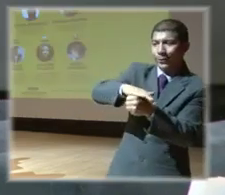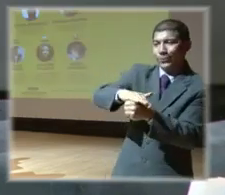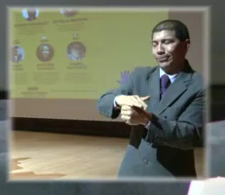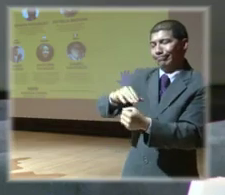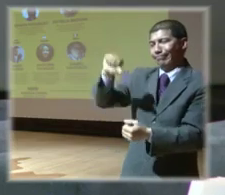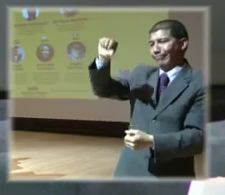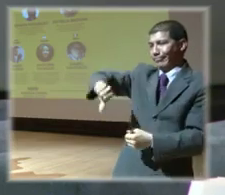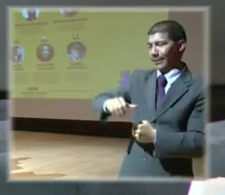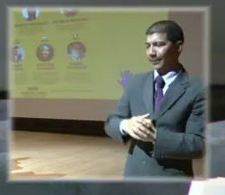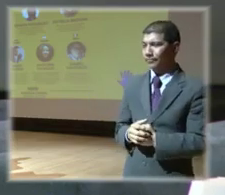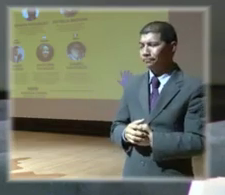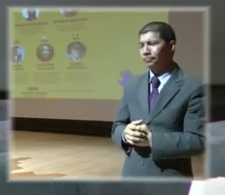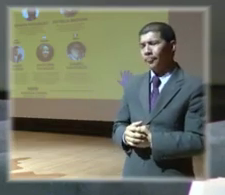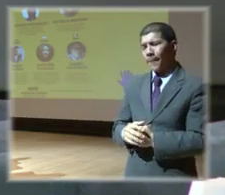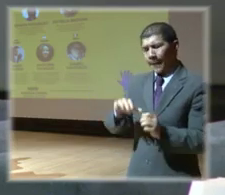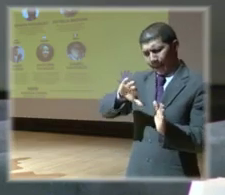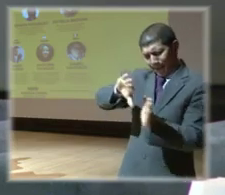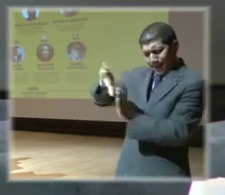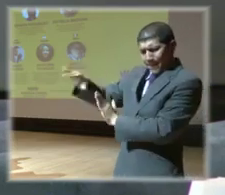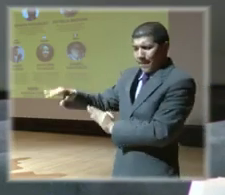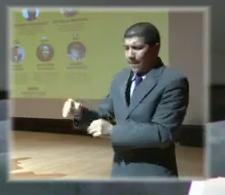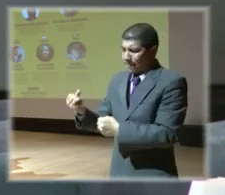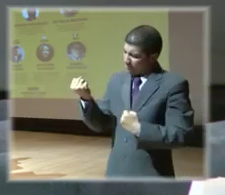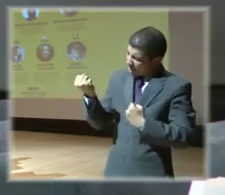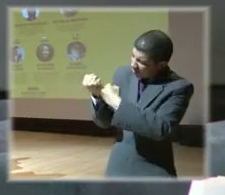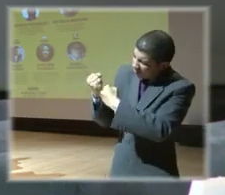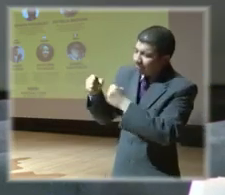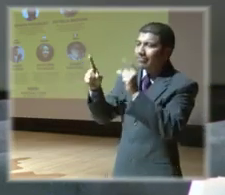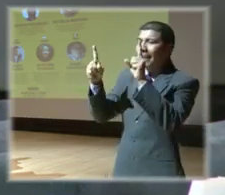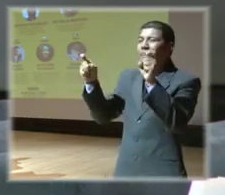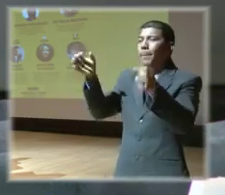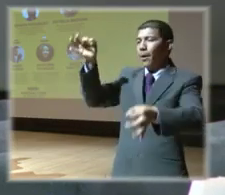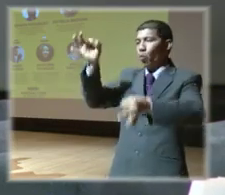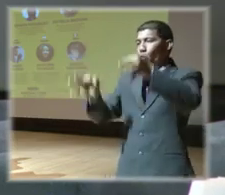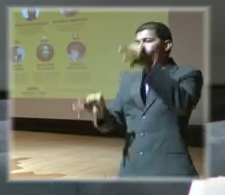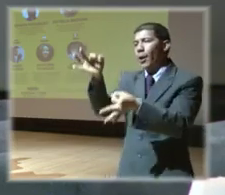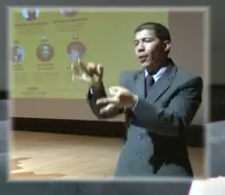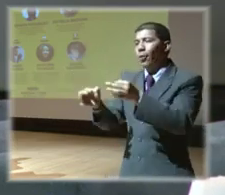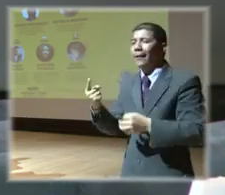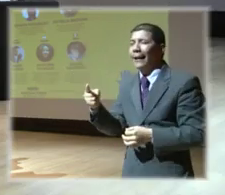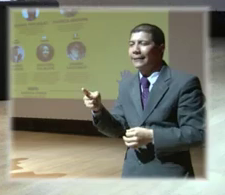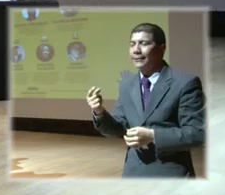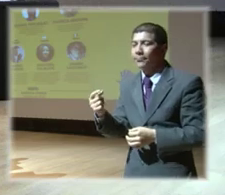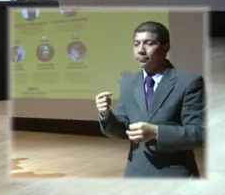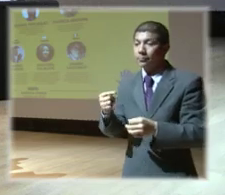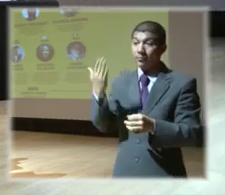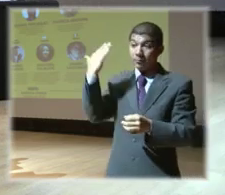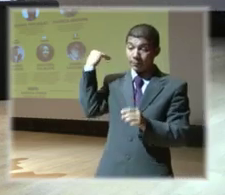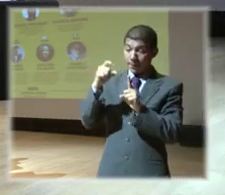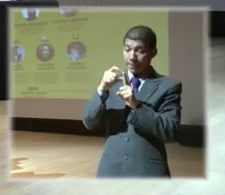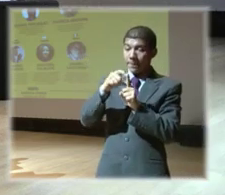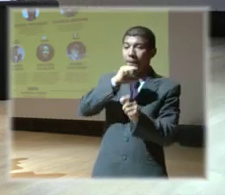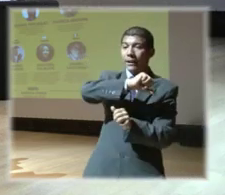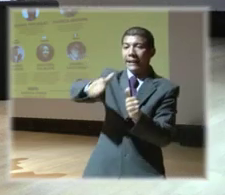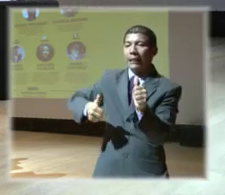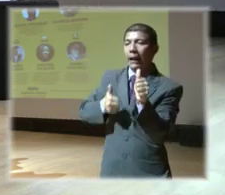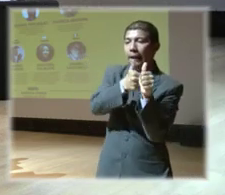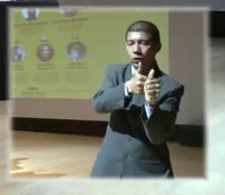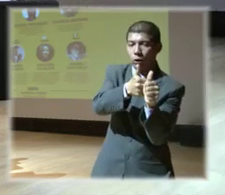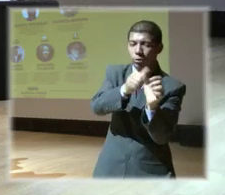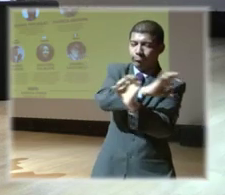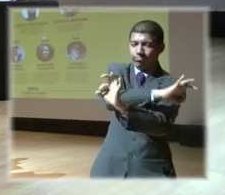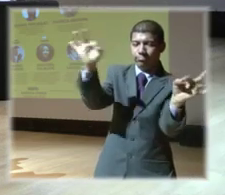¿qué son los apoyos? Bueno, son lo que viene a sustituir la figura de la interdicción, pero claro, no es algo sesgado, por esto siempre